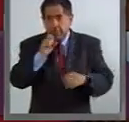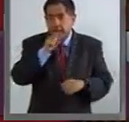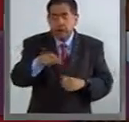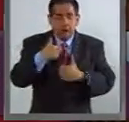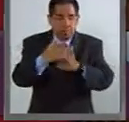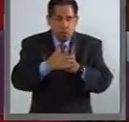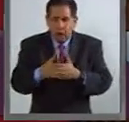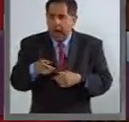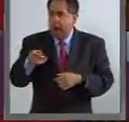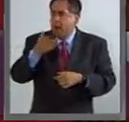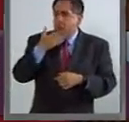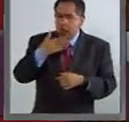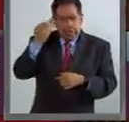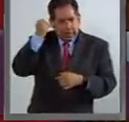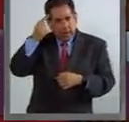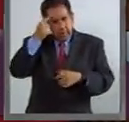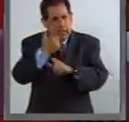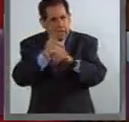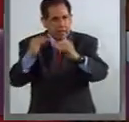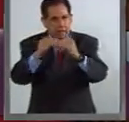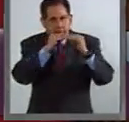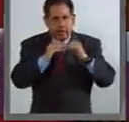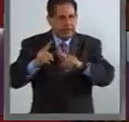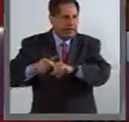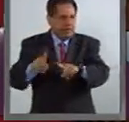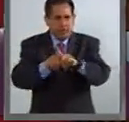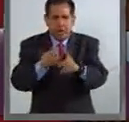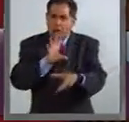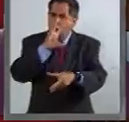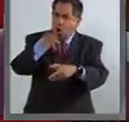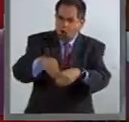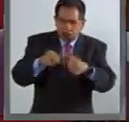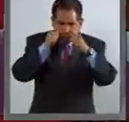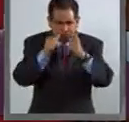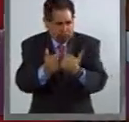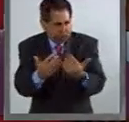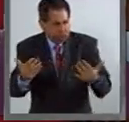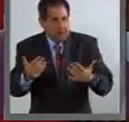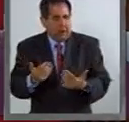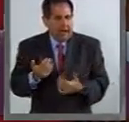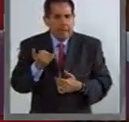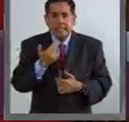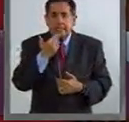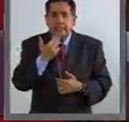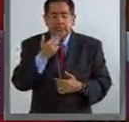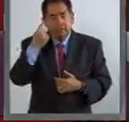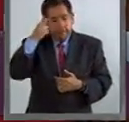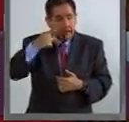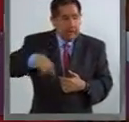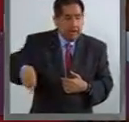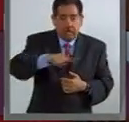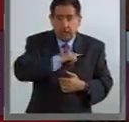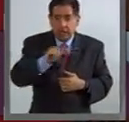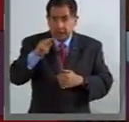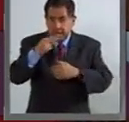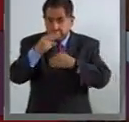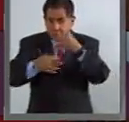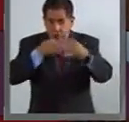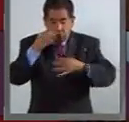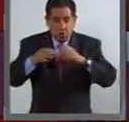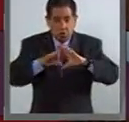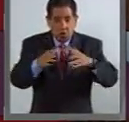mejores prácticas democráticas, plurales, incluyentes y que nos permitan como medios de comunicación hacer